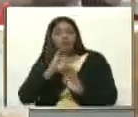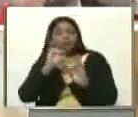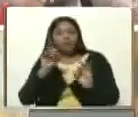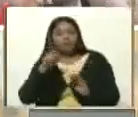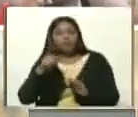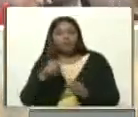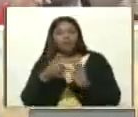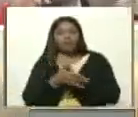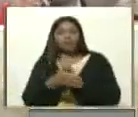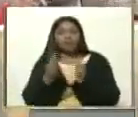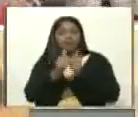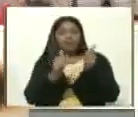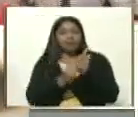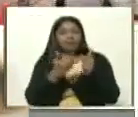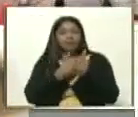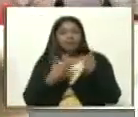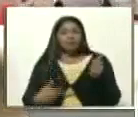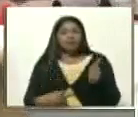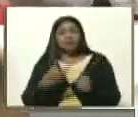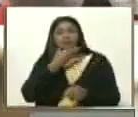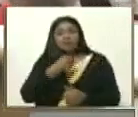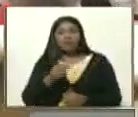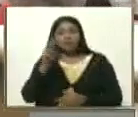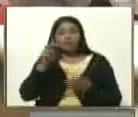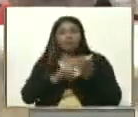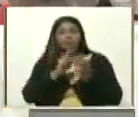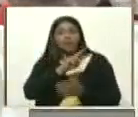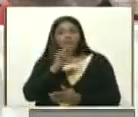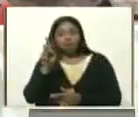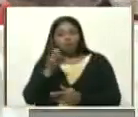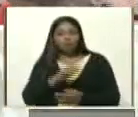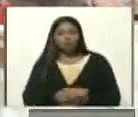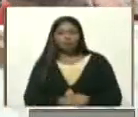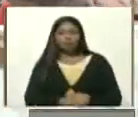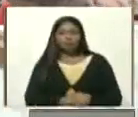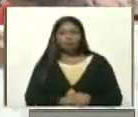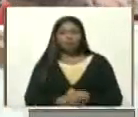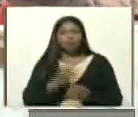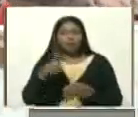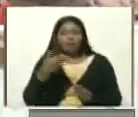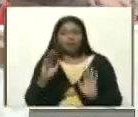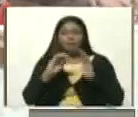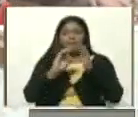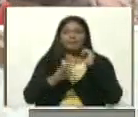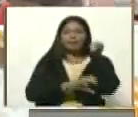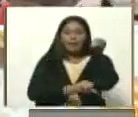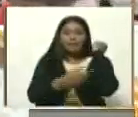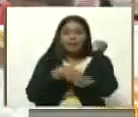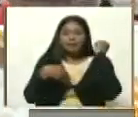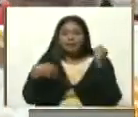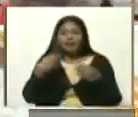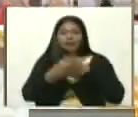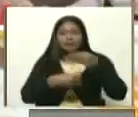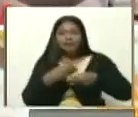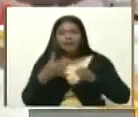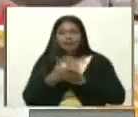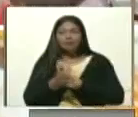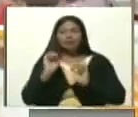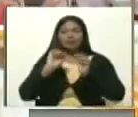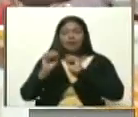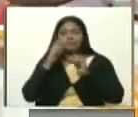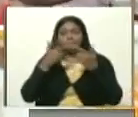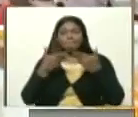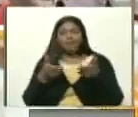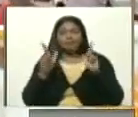ocurrió a la vicepresidenta en diciembre del 2021 o la probable trampa que le iban a montar cuando le niegan